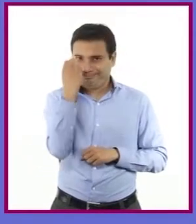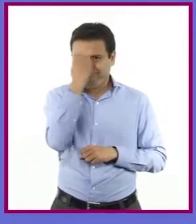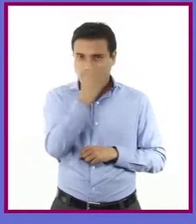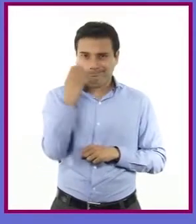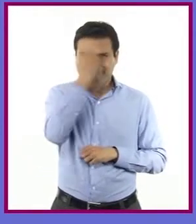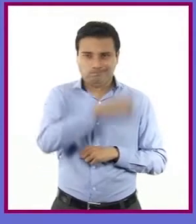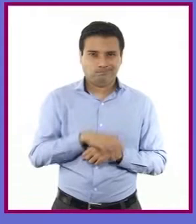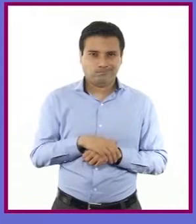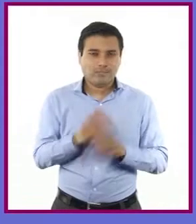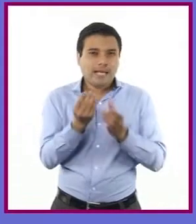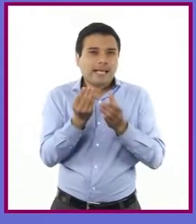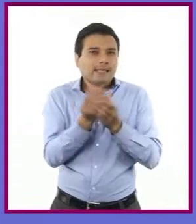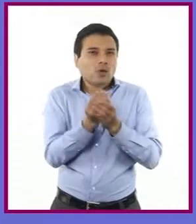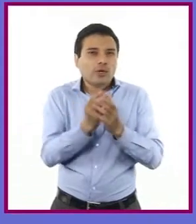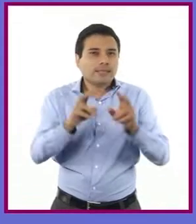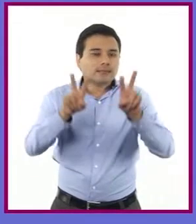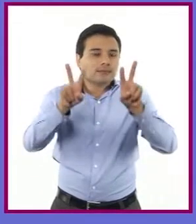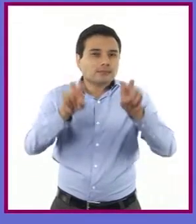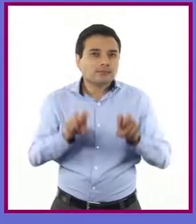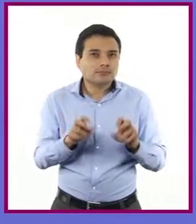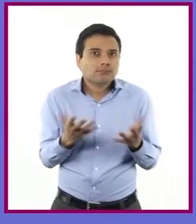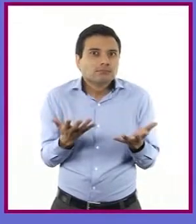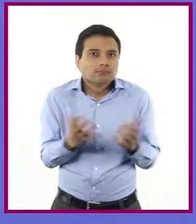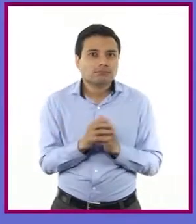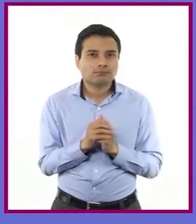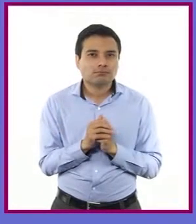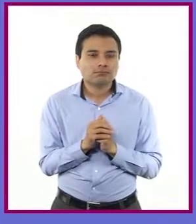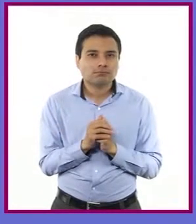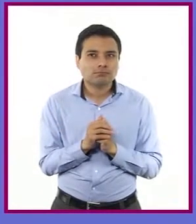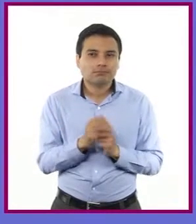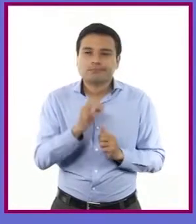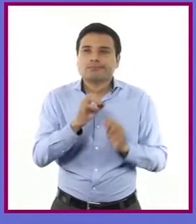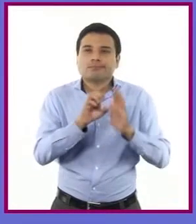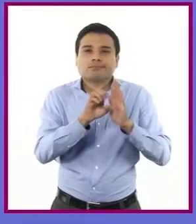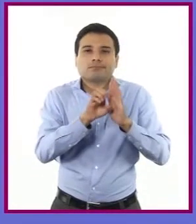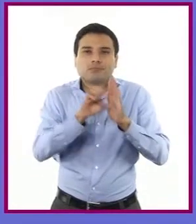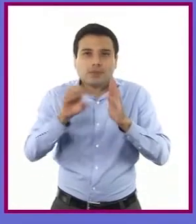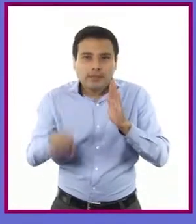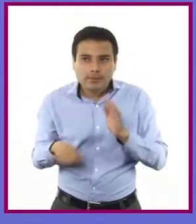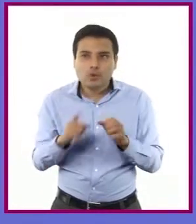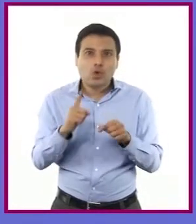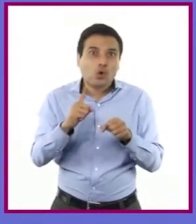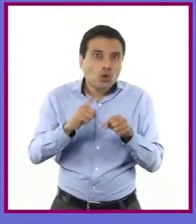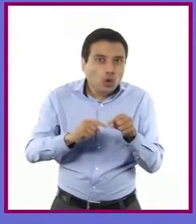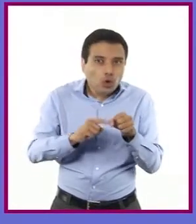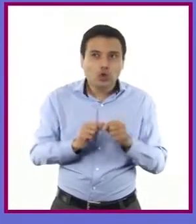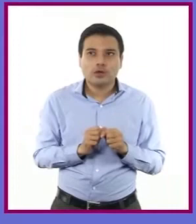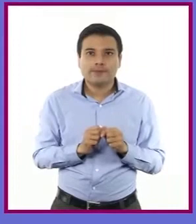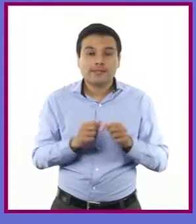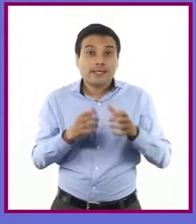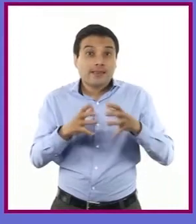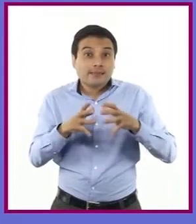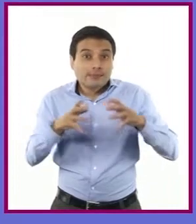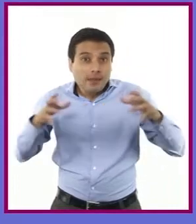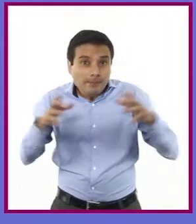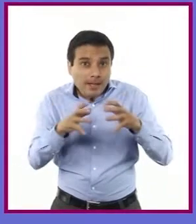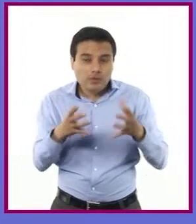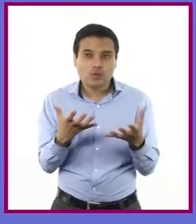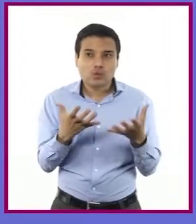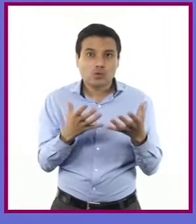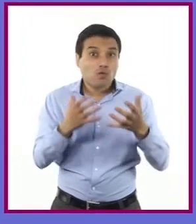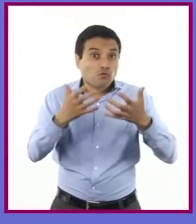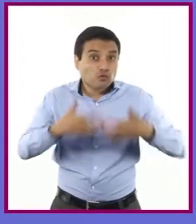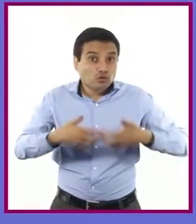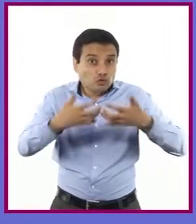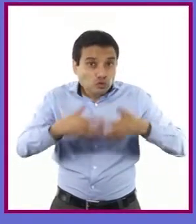vas a utilizar. ¿Qué categoría vas a tomar en cuenta? Pues podría ser colores, tamaños,